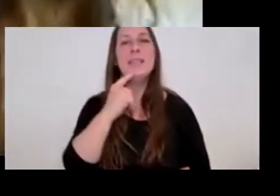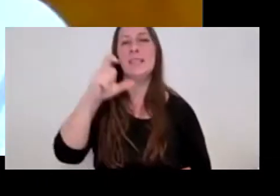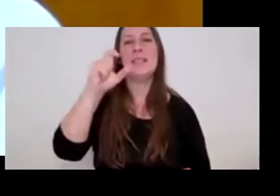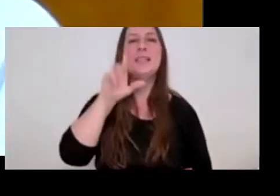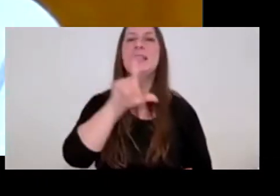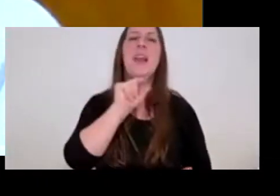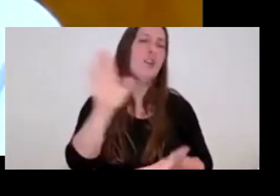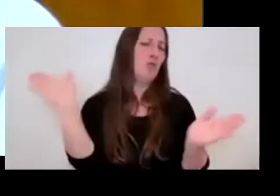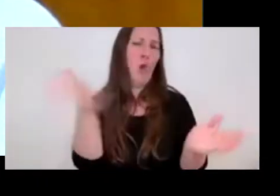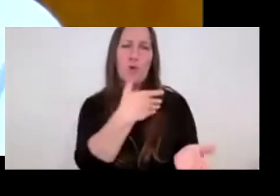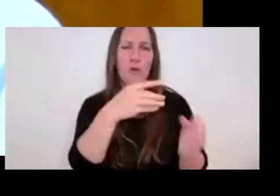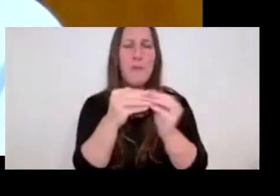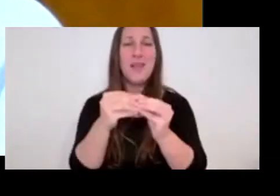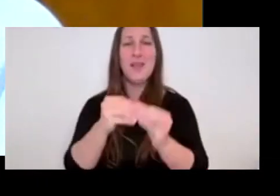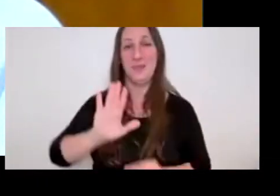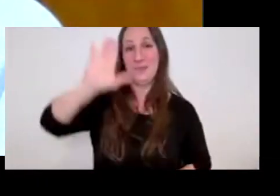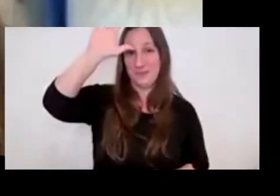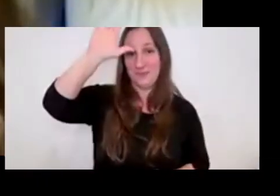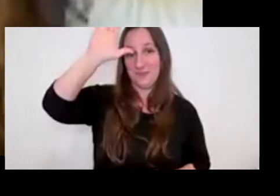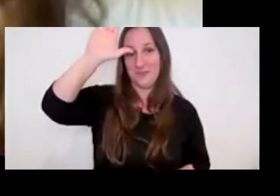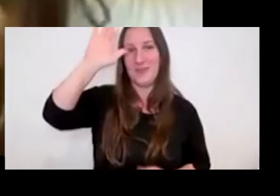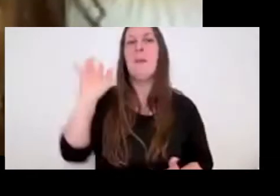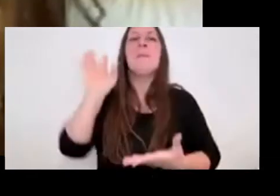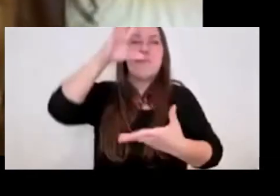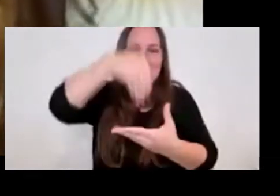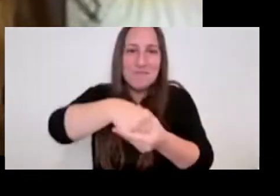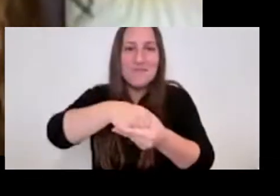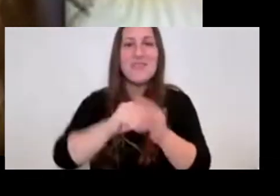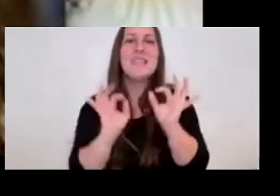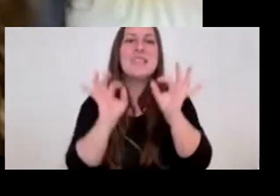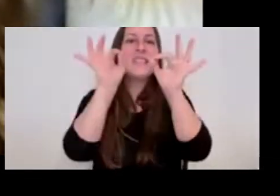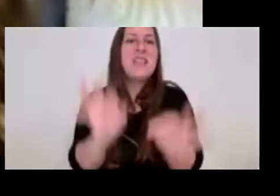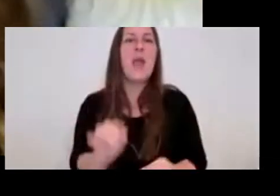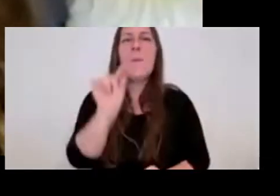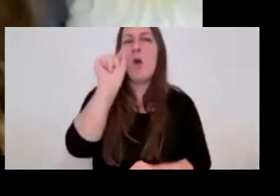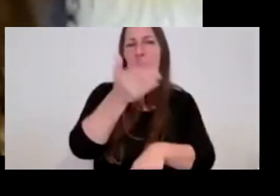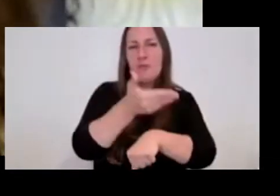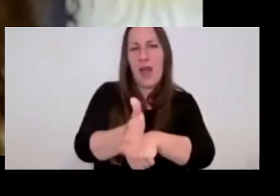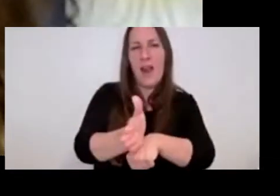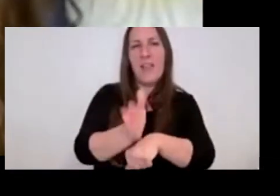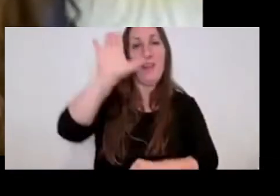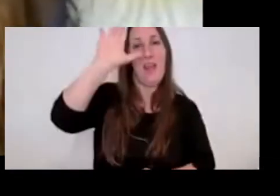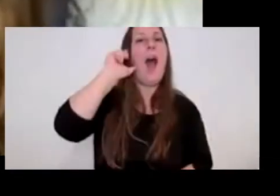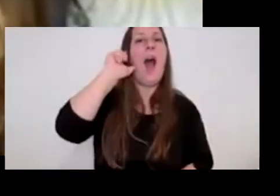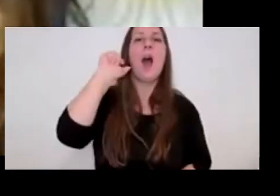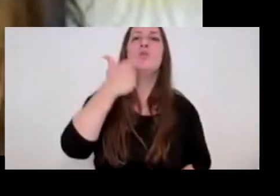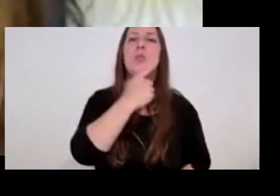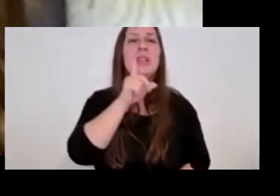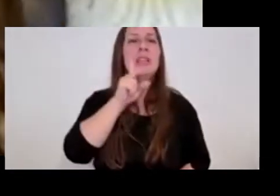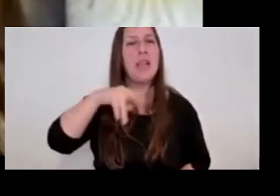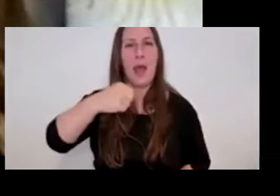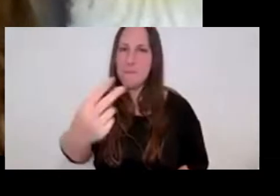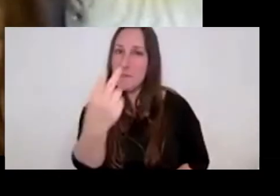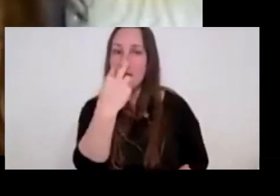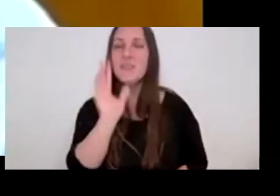Rocío? Acá estoy, me sumé más tarde, soy Agustina, sí. No sé si me ven ahí, José Luis, que